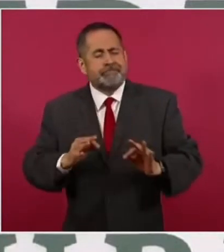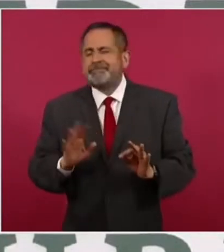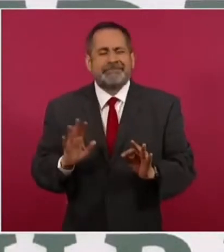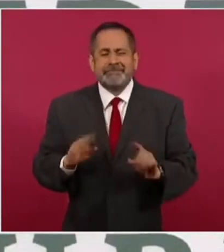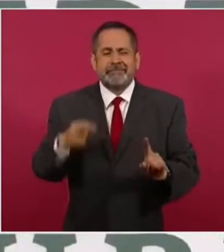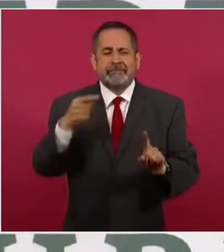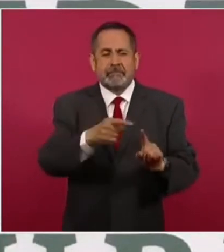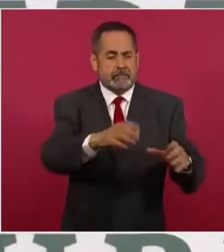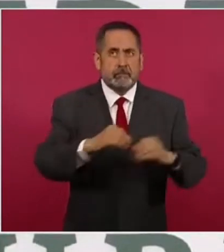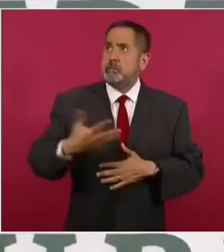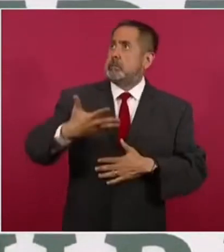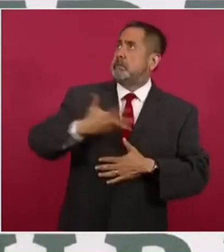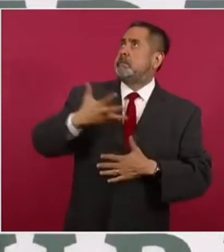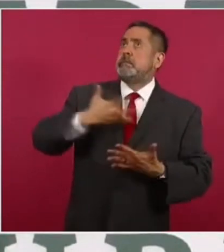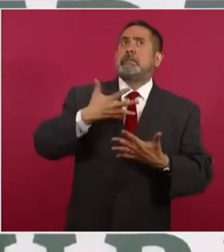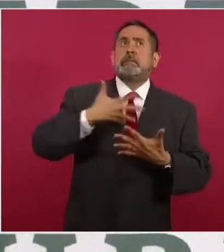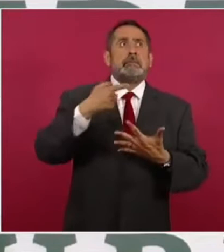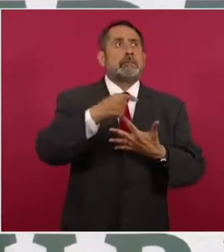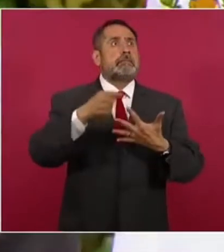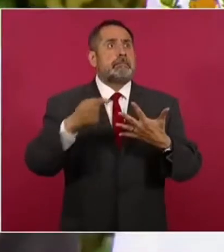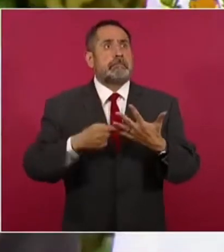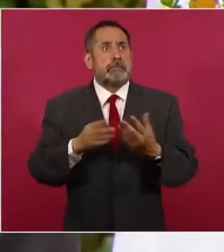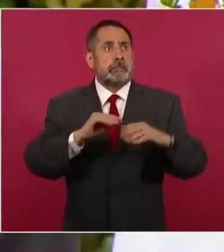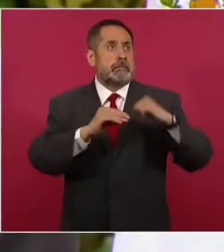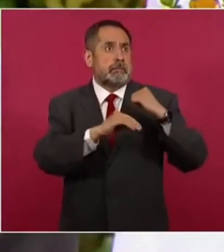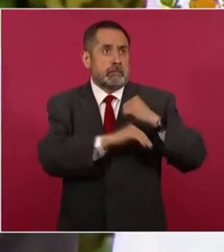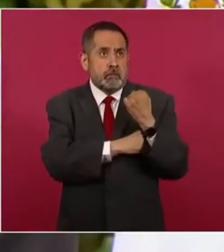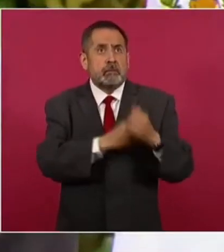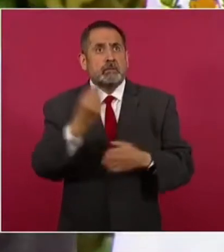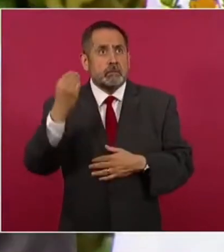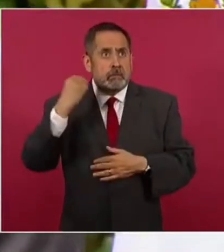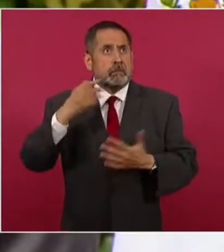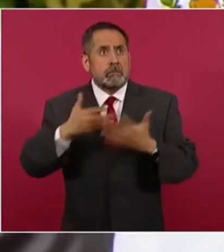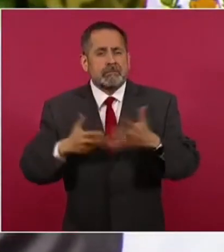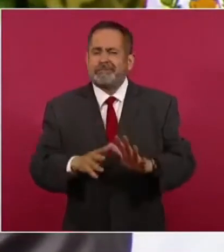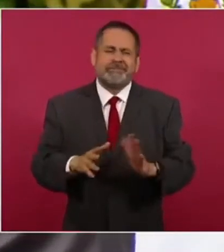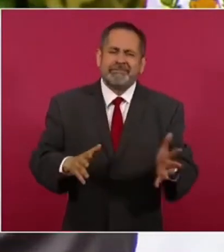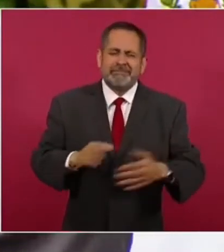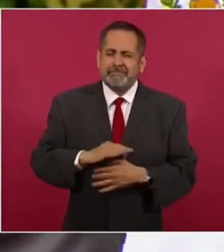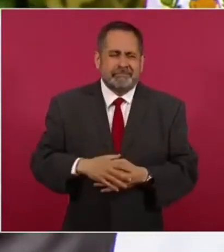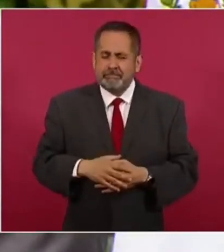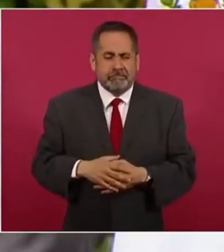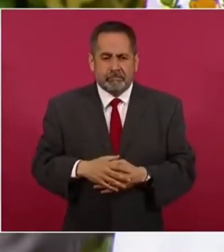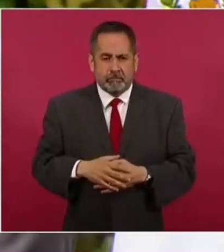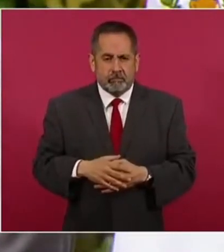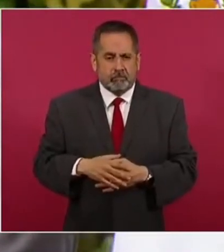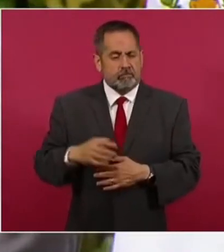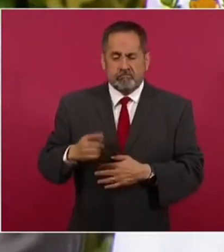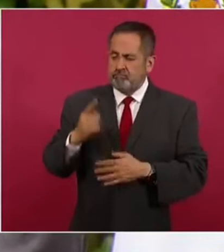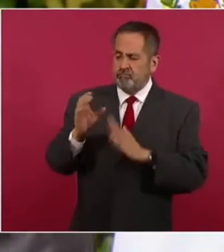a lo que poseemos o acumulamos. Una persona sin apego a un código